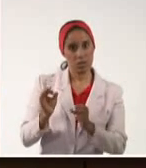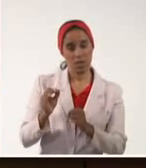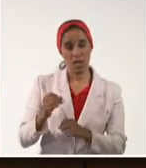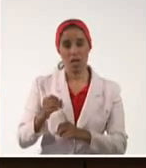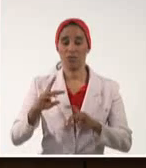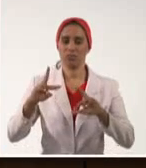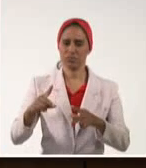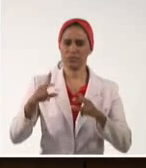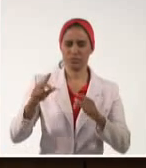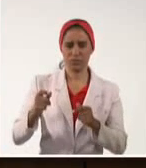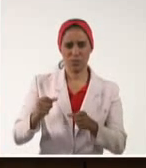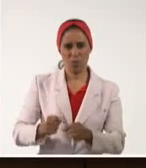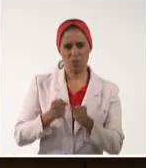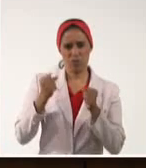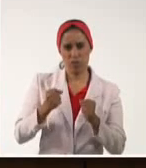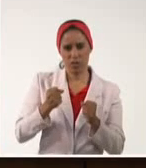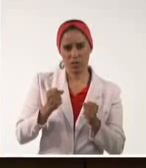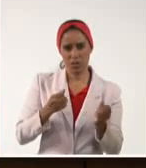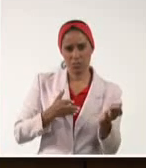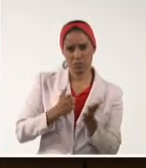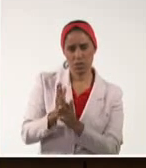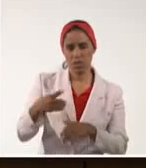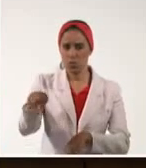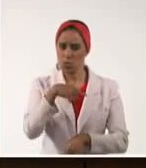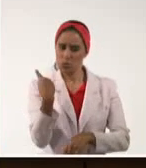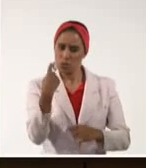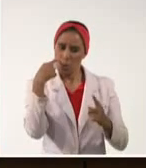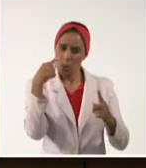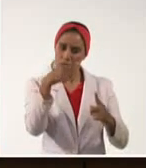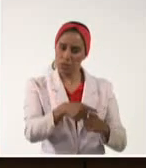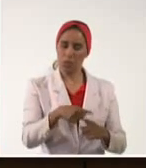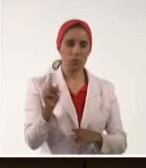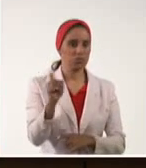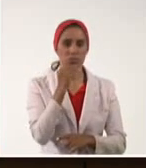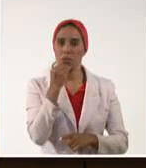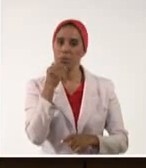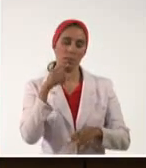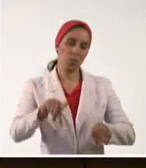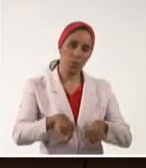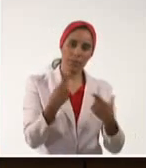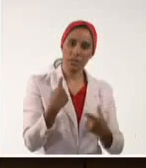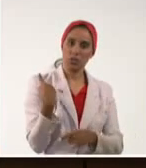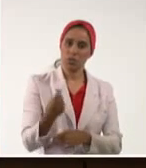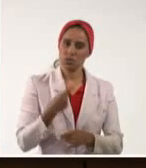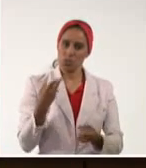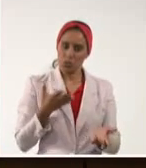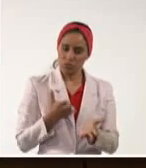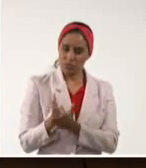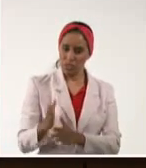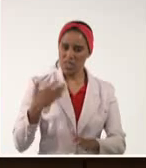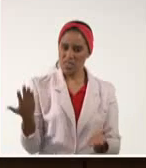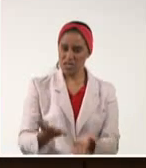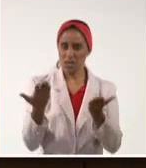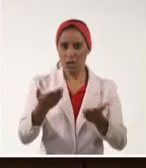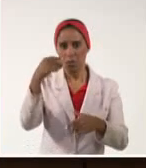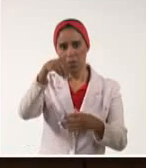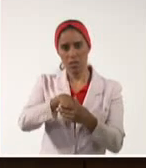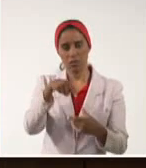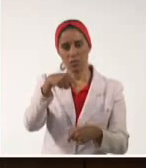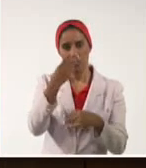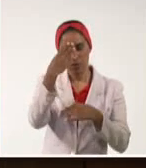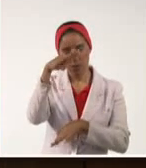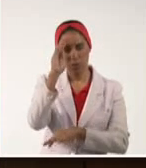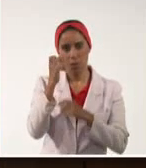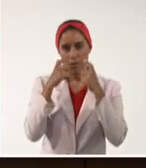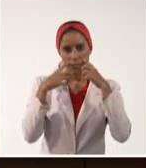recrudecido, deteniendo nuestros sueños, poniendo obstáculos, impidiendo el desarrollo y la prosperidad merecida